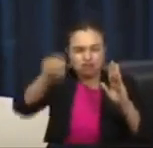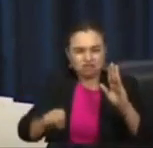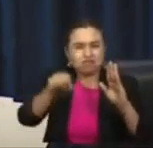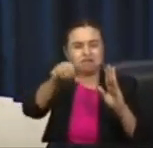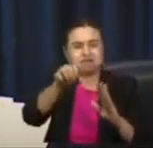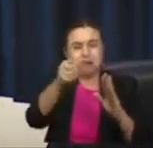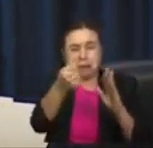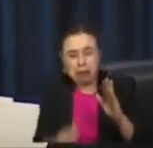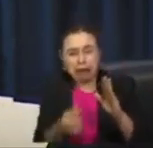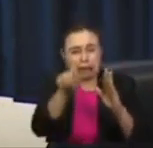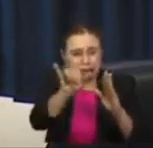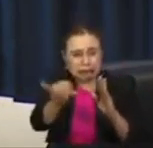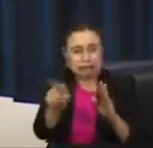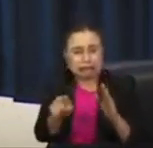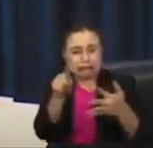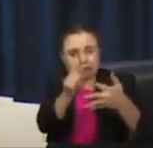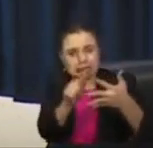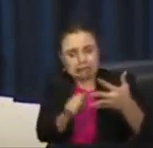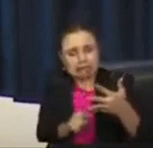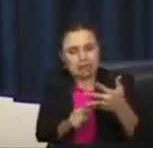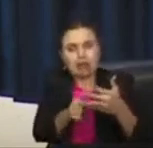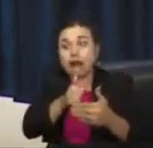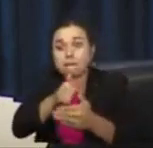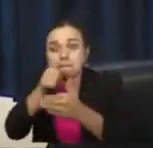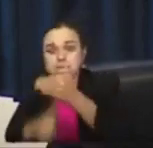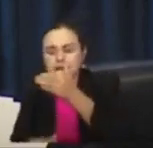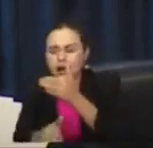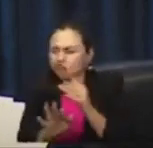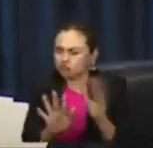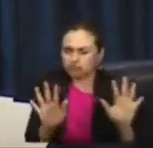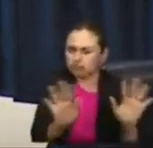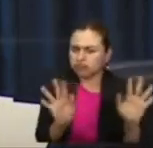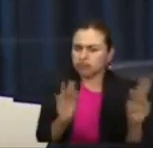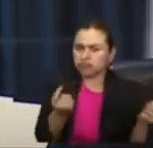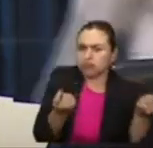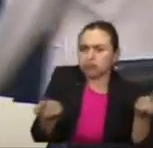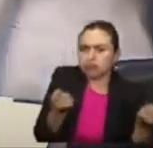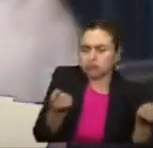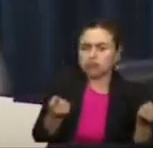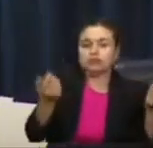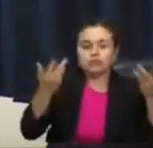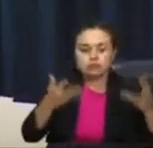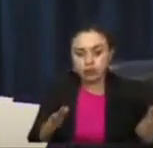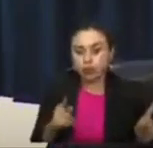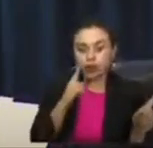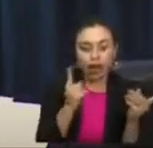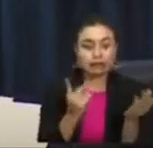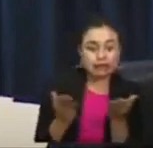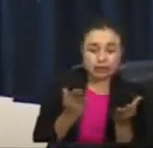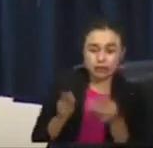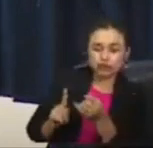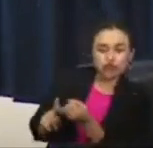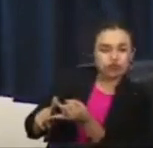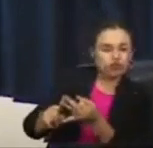instancia de la mina aquí, estábamos seguros que no solamente ese vicio oculto que fue